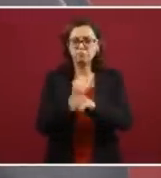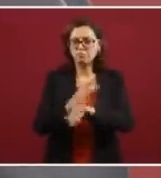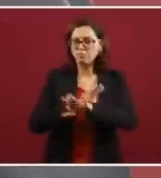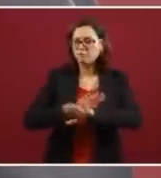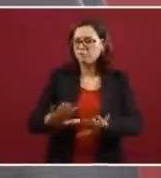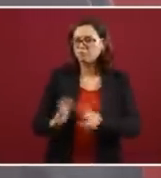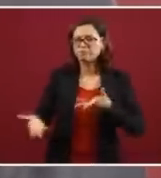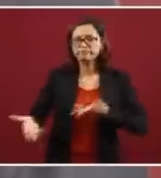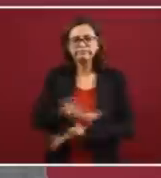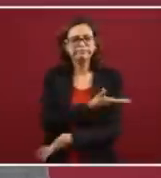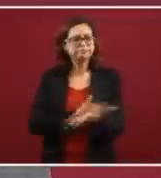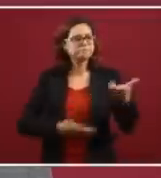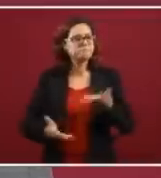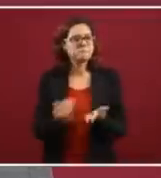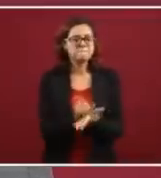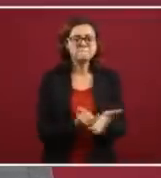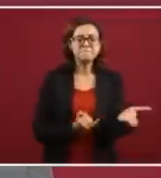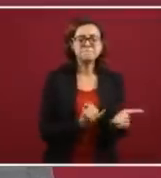tomando decisiones